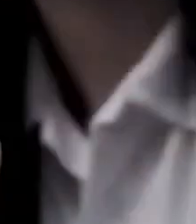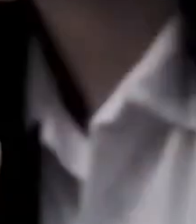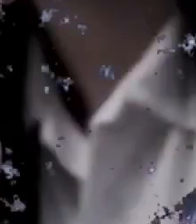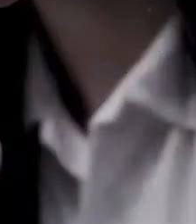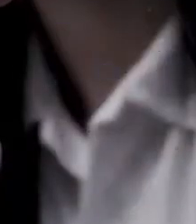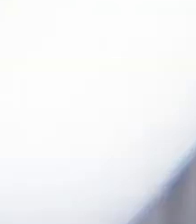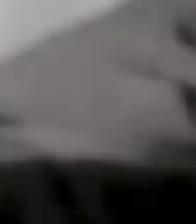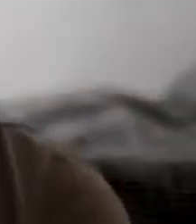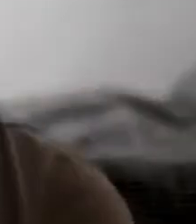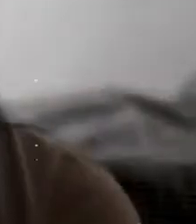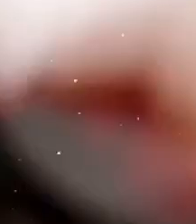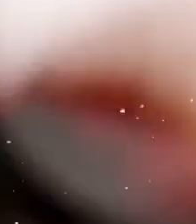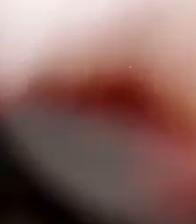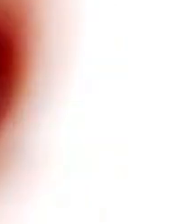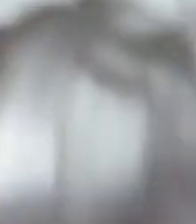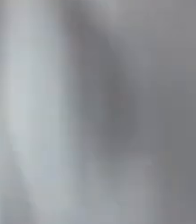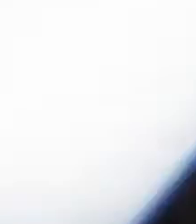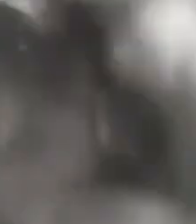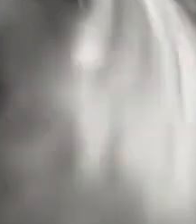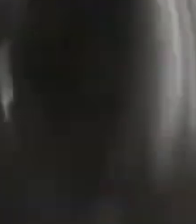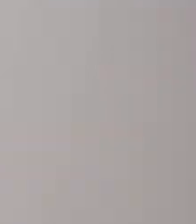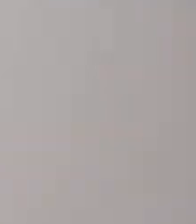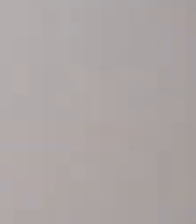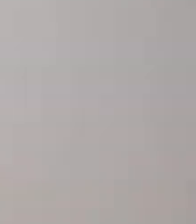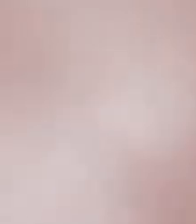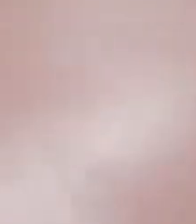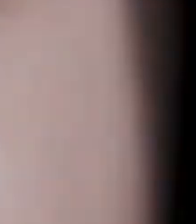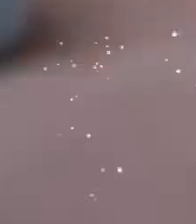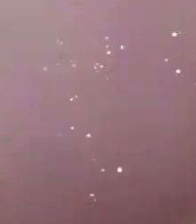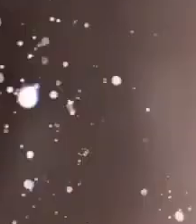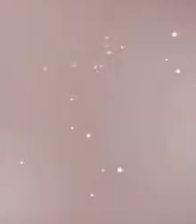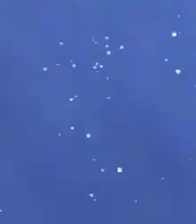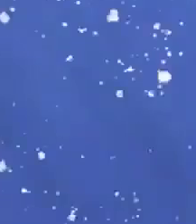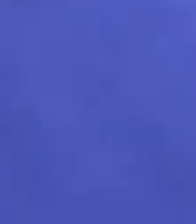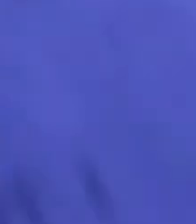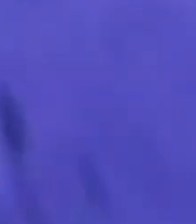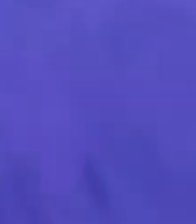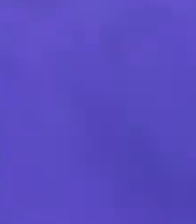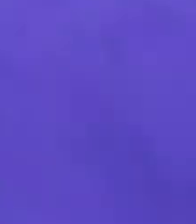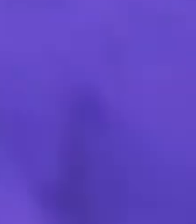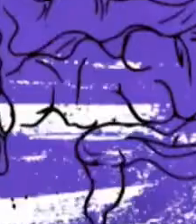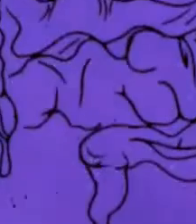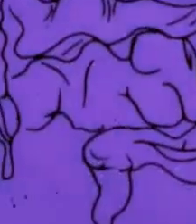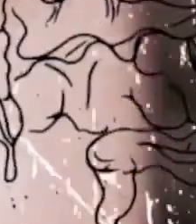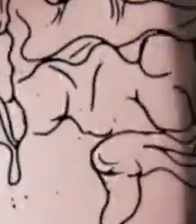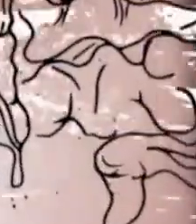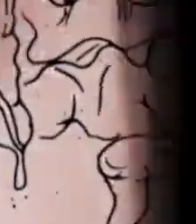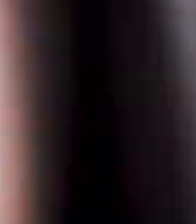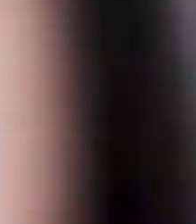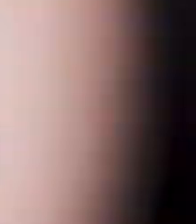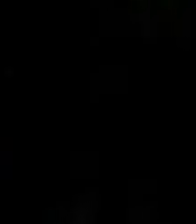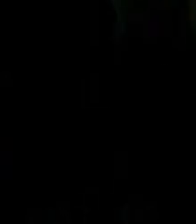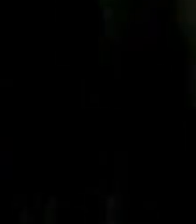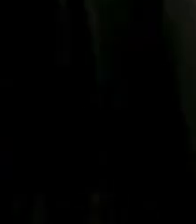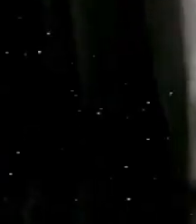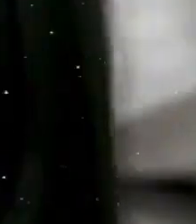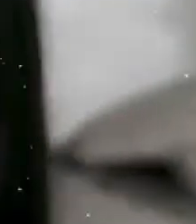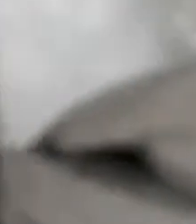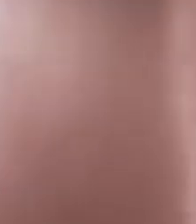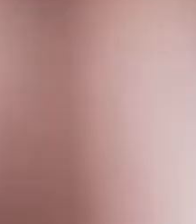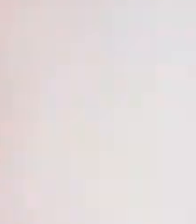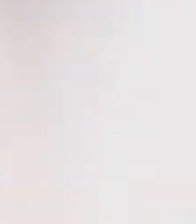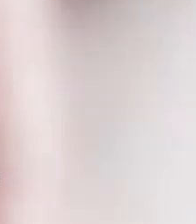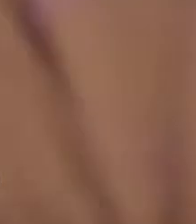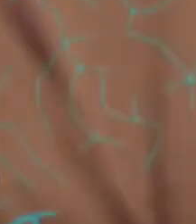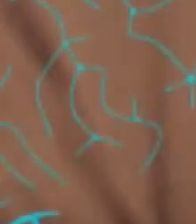suelen regalarlas para engancharte, porque terminas pagando mucho más. Si consumes metanfetaminas, pierdes el apetito, se eleva tu